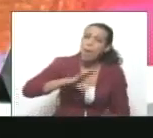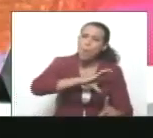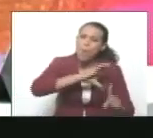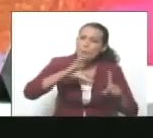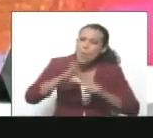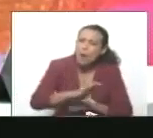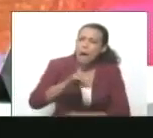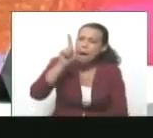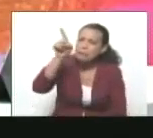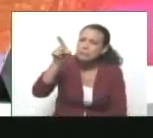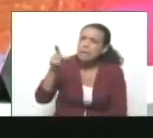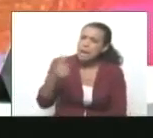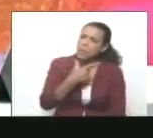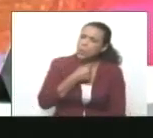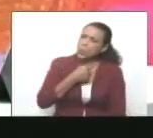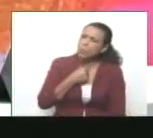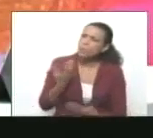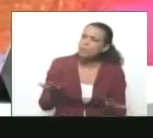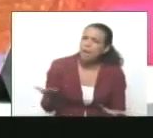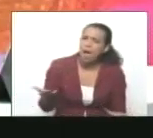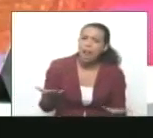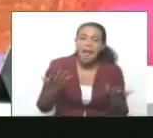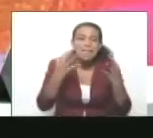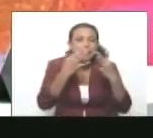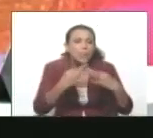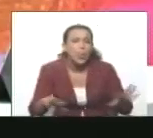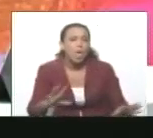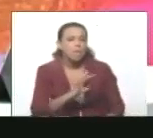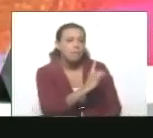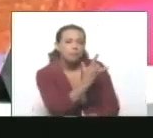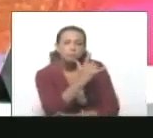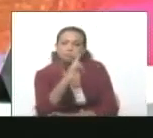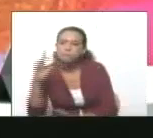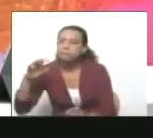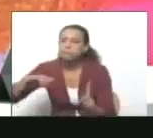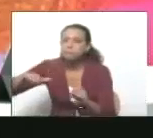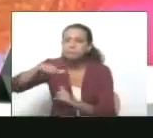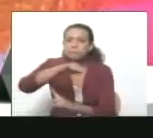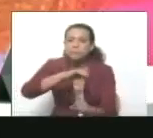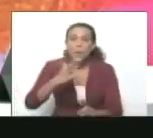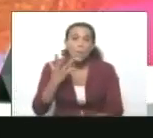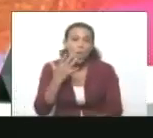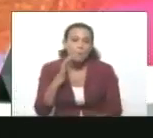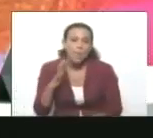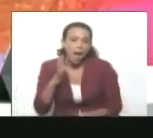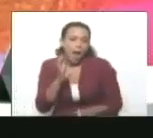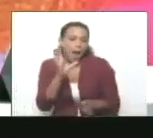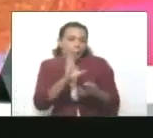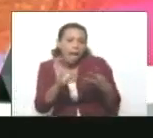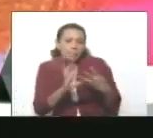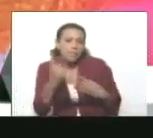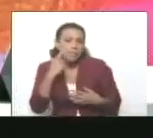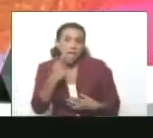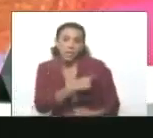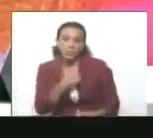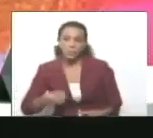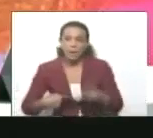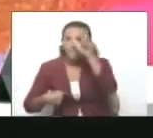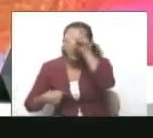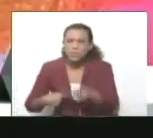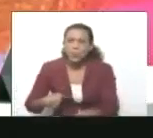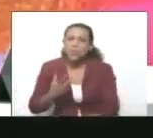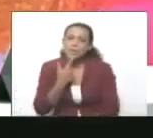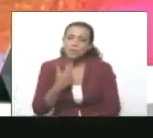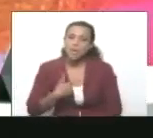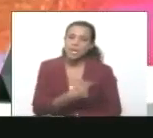cultural, el turismo de naturaleza. Es lo que caracteriza al turista chino. Por ejemplo, te estoy hablando